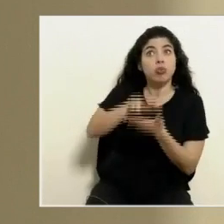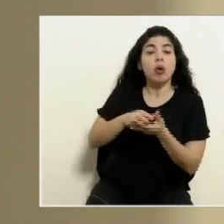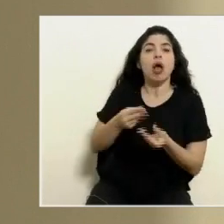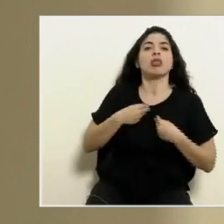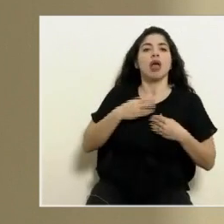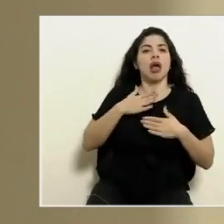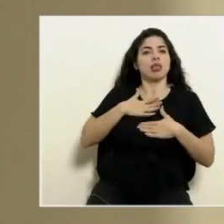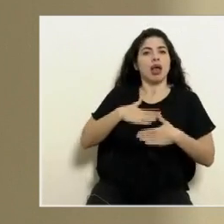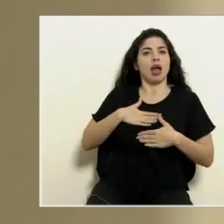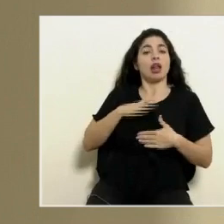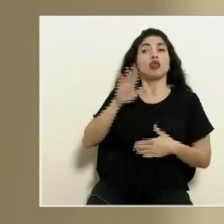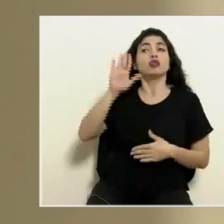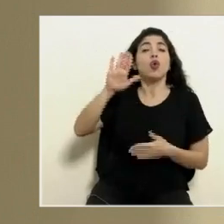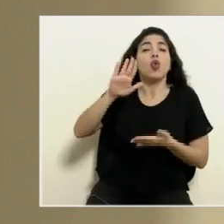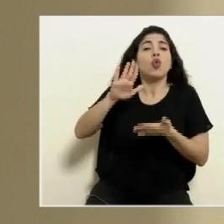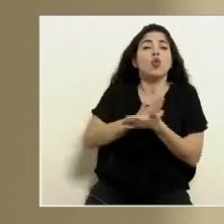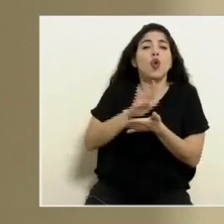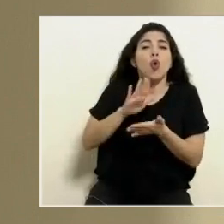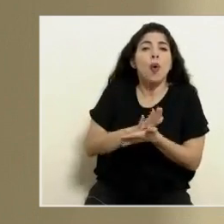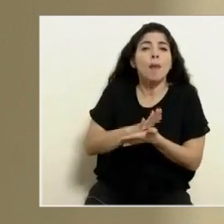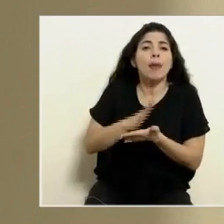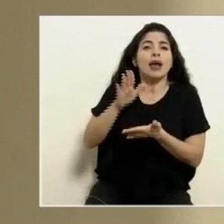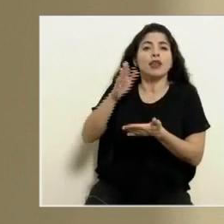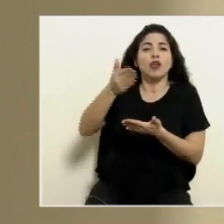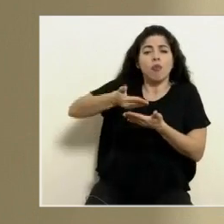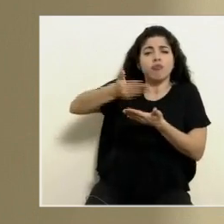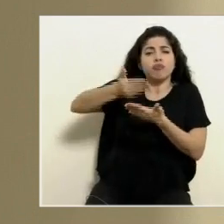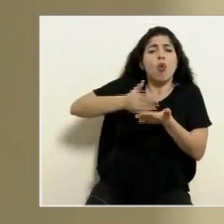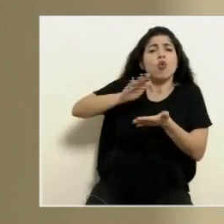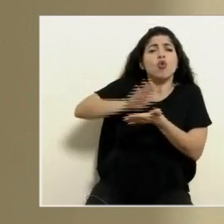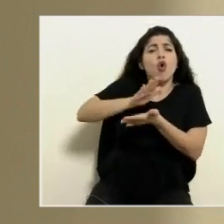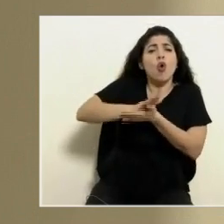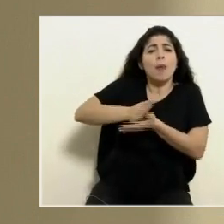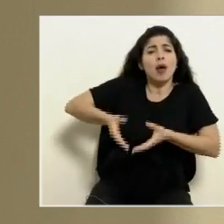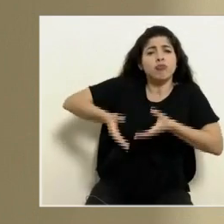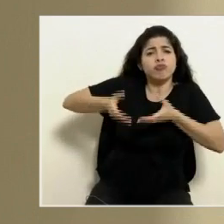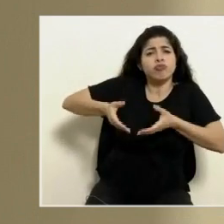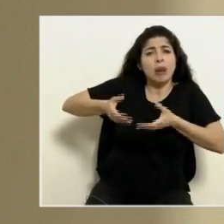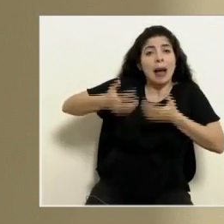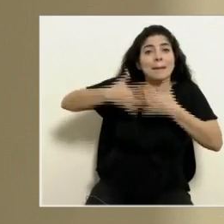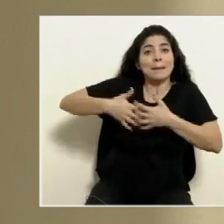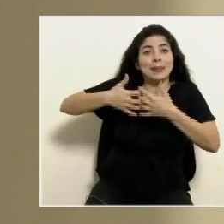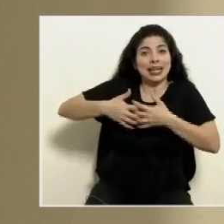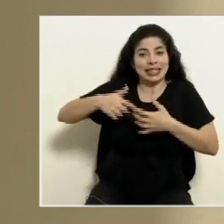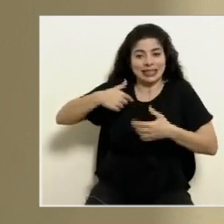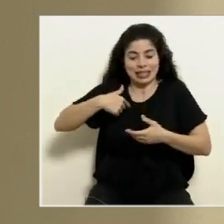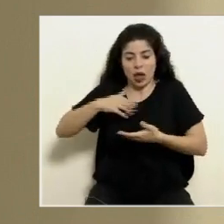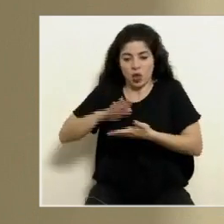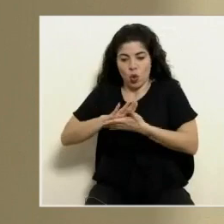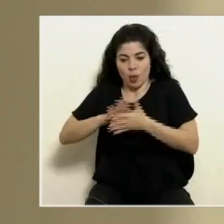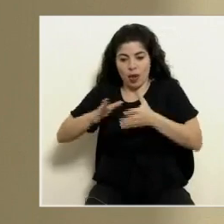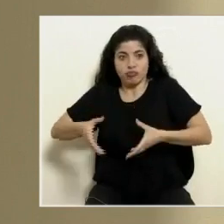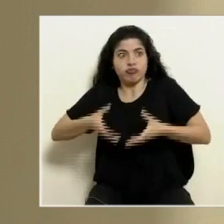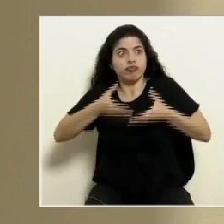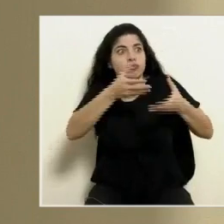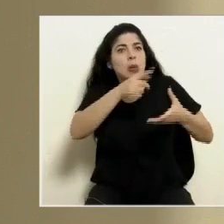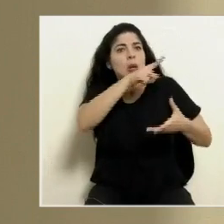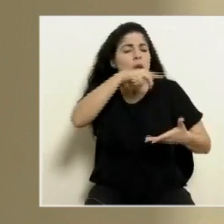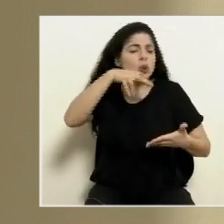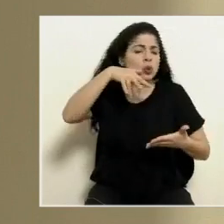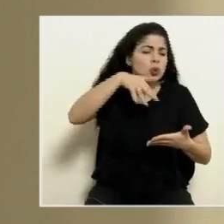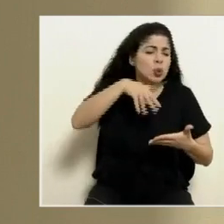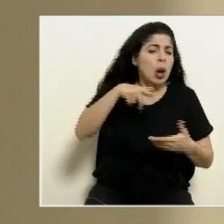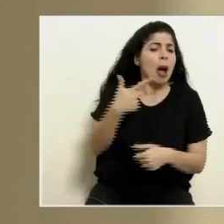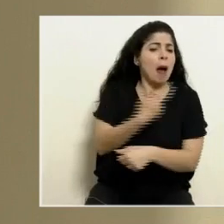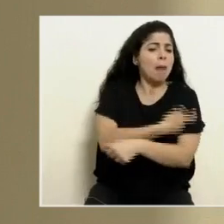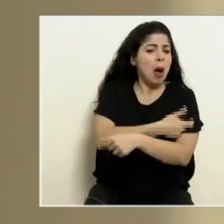la documentación, o sea, el folio de documentos que llevó una empresa para poder decir esta vacuna ya se